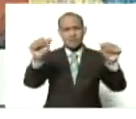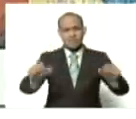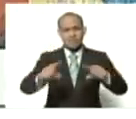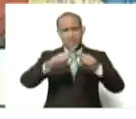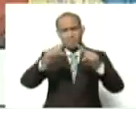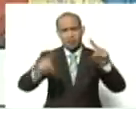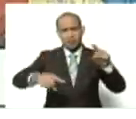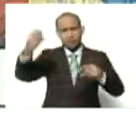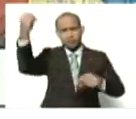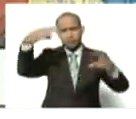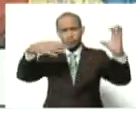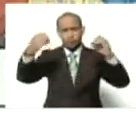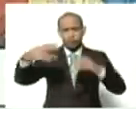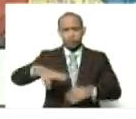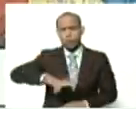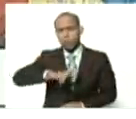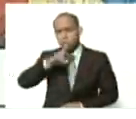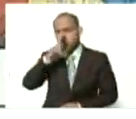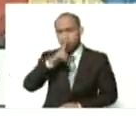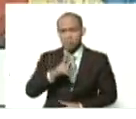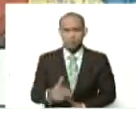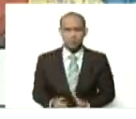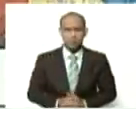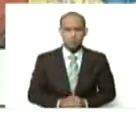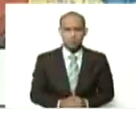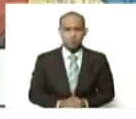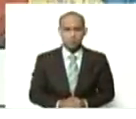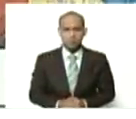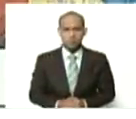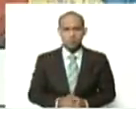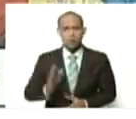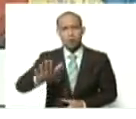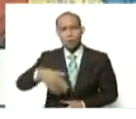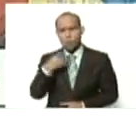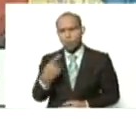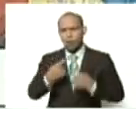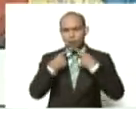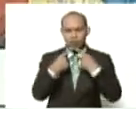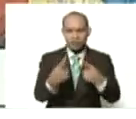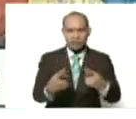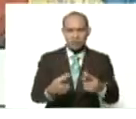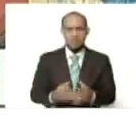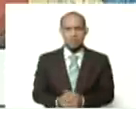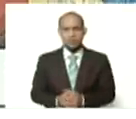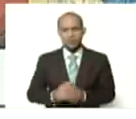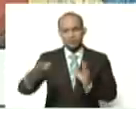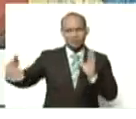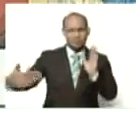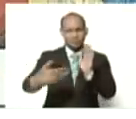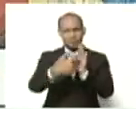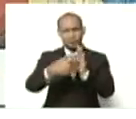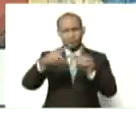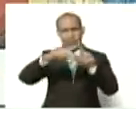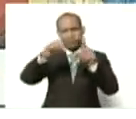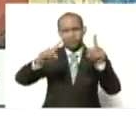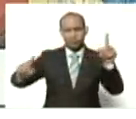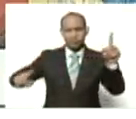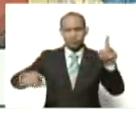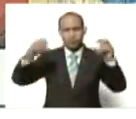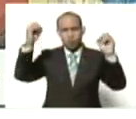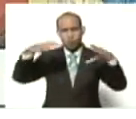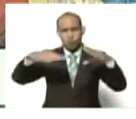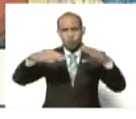brutal que jamás haya conocido Venezuela. Y puedo decirlo, el ataque más brutal que jamás haya